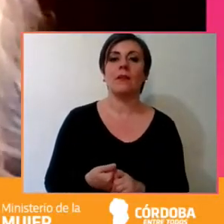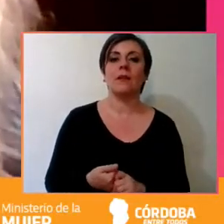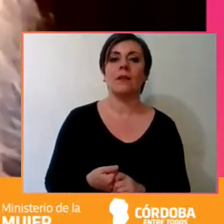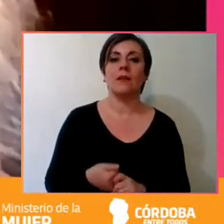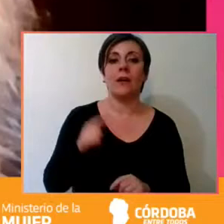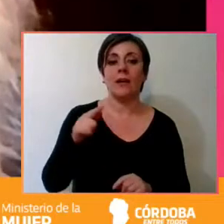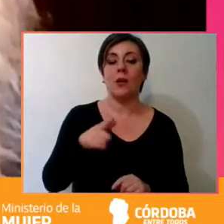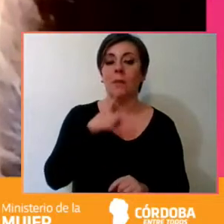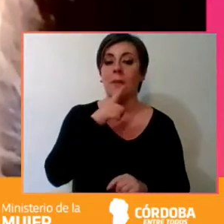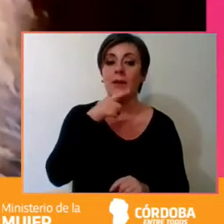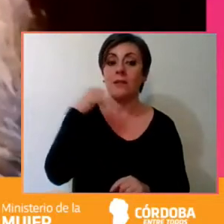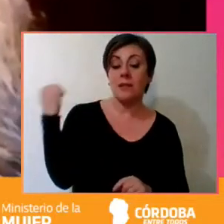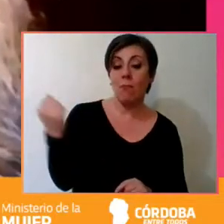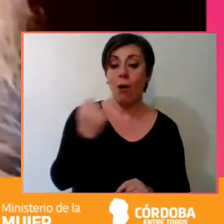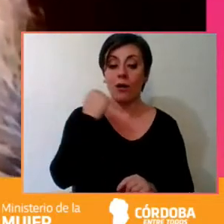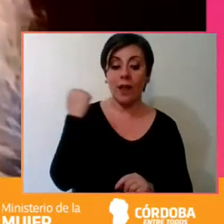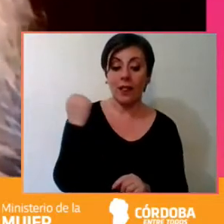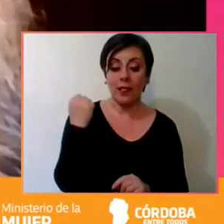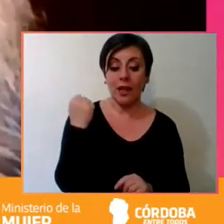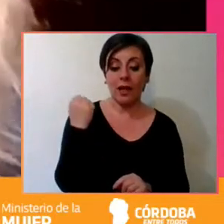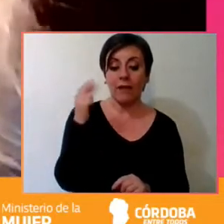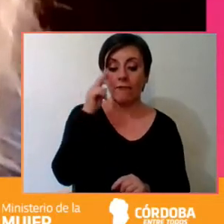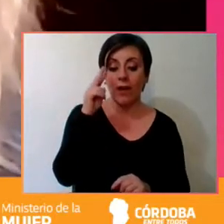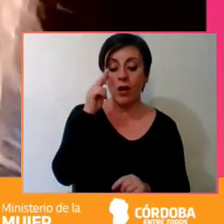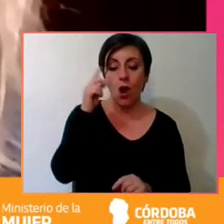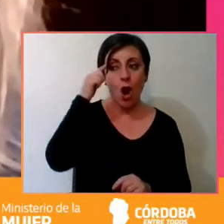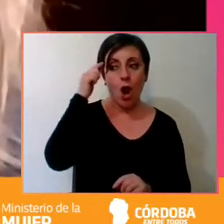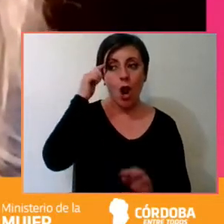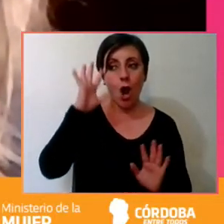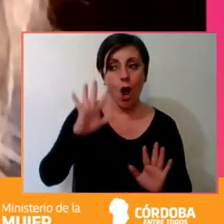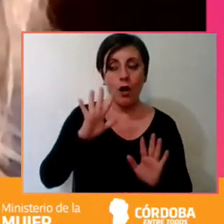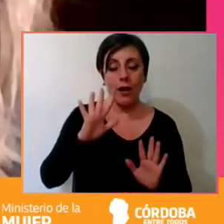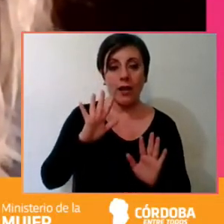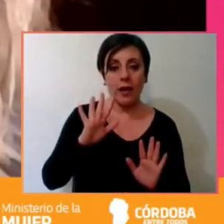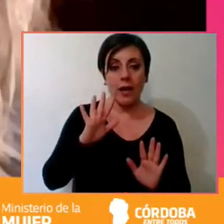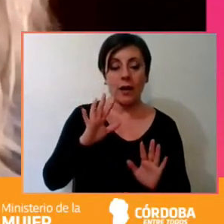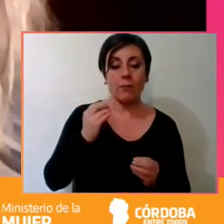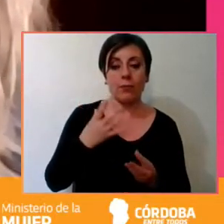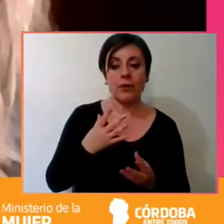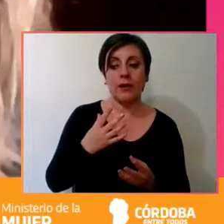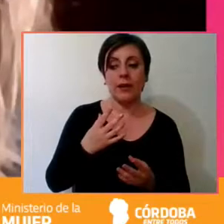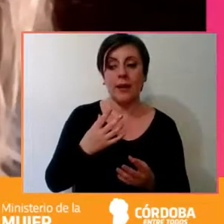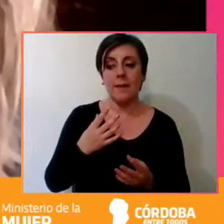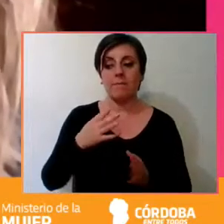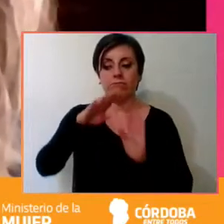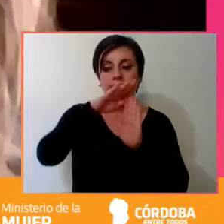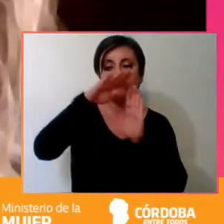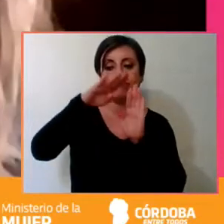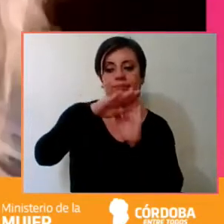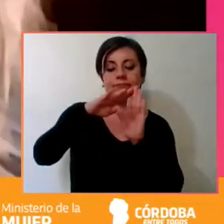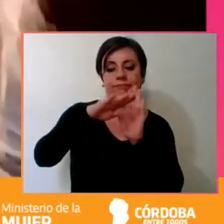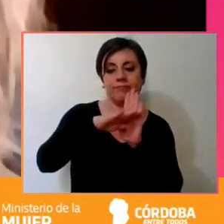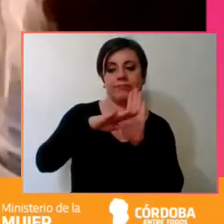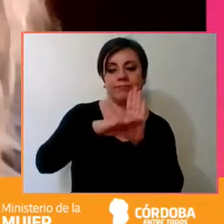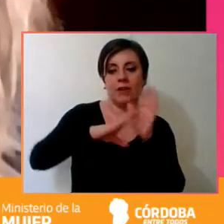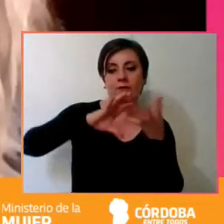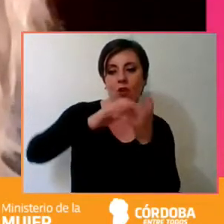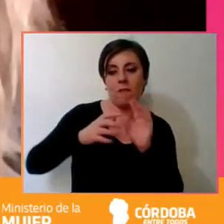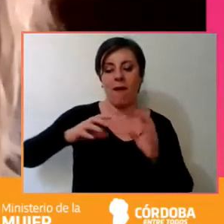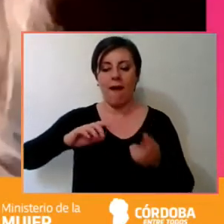muy importante verlo desde esta lógica porque significa una lógica metodológica, una lógica de